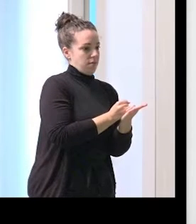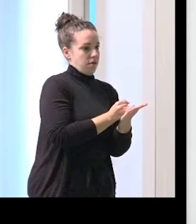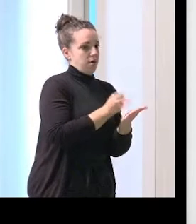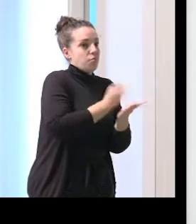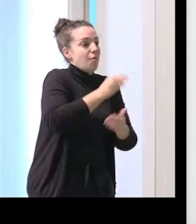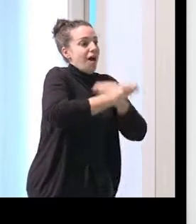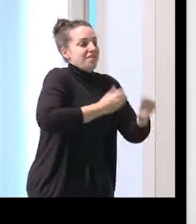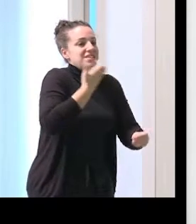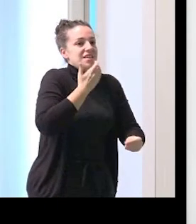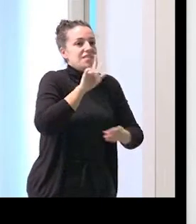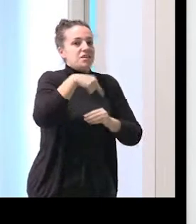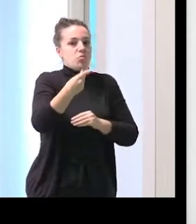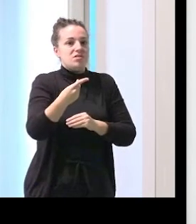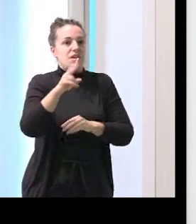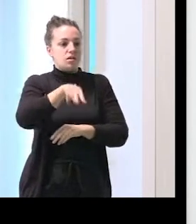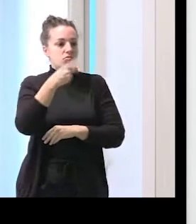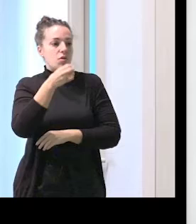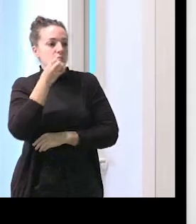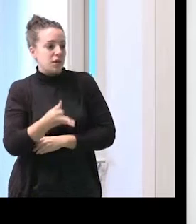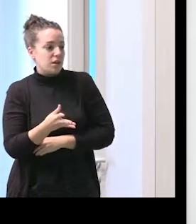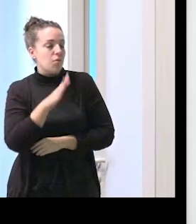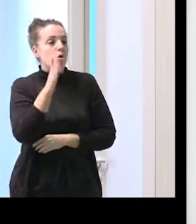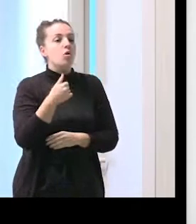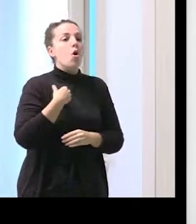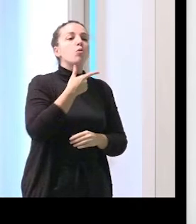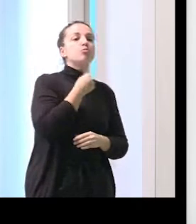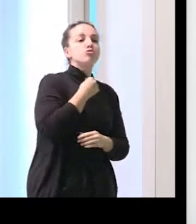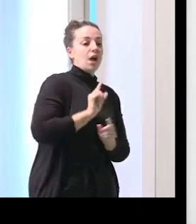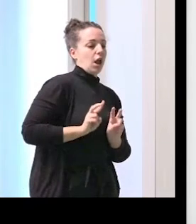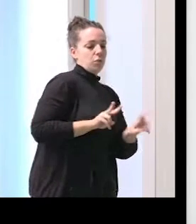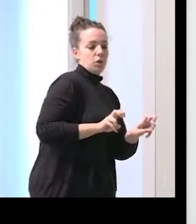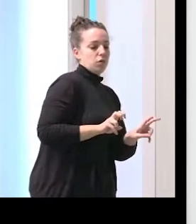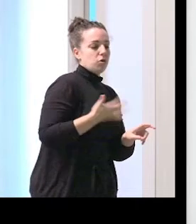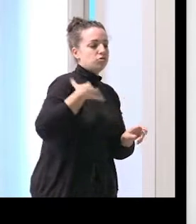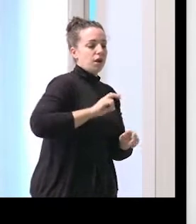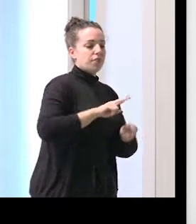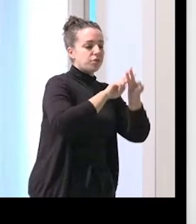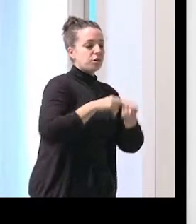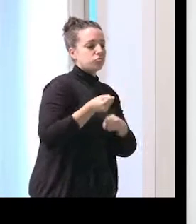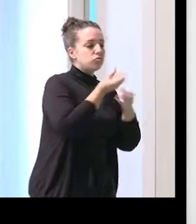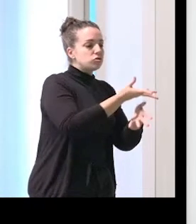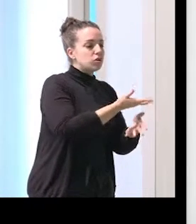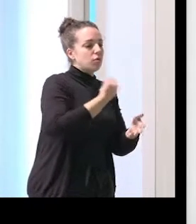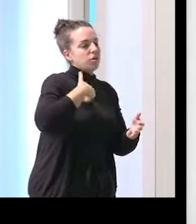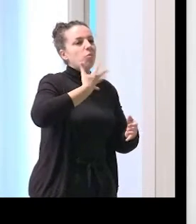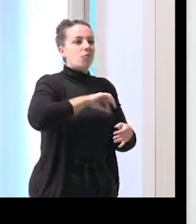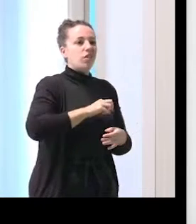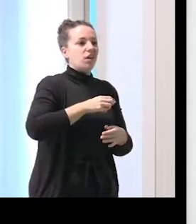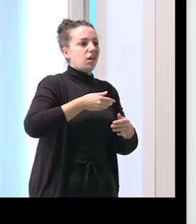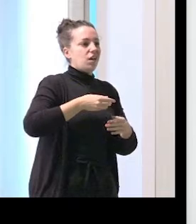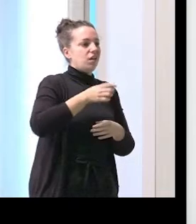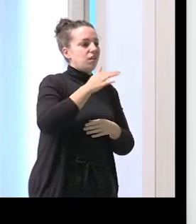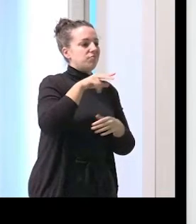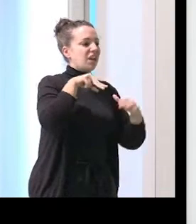aportar algo. Nos gusta mucho tener desde el primer momento el diagnóstico completo, pero igual podemos no hacer un TAC cuando un niño tiene 3 meses y podemos hacer